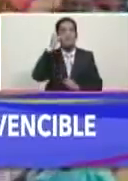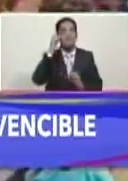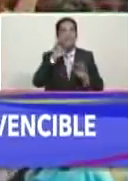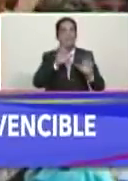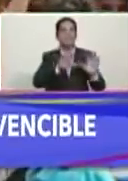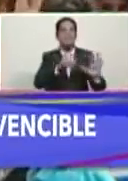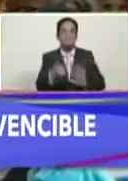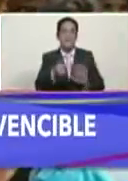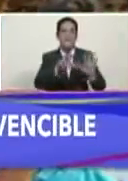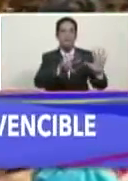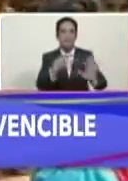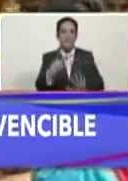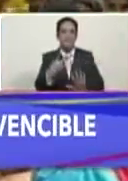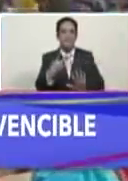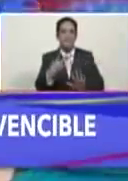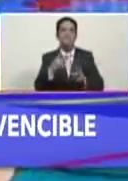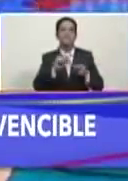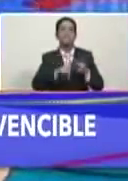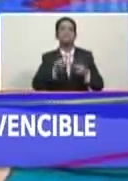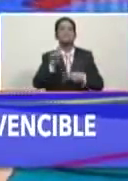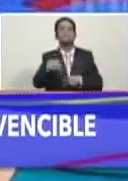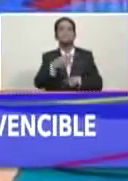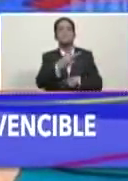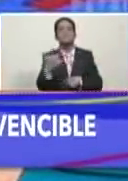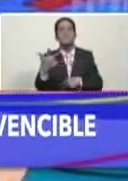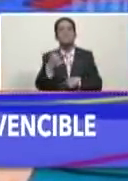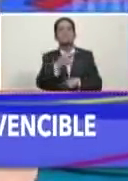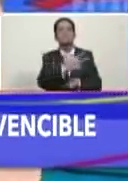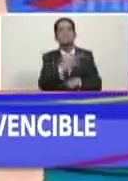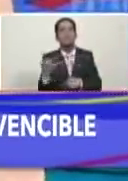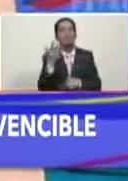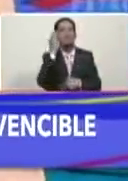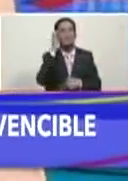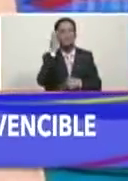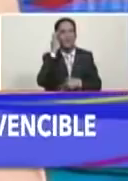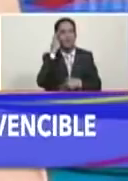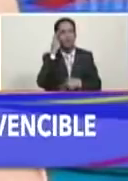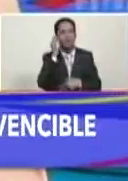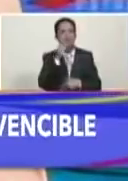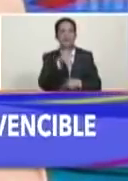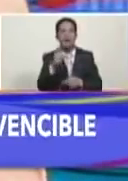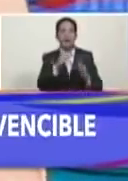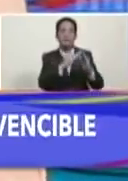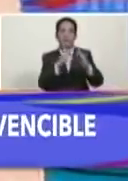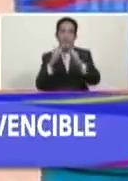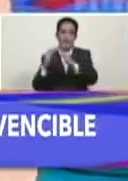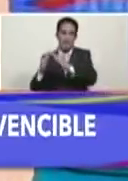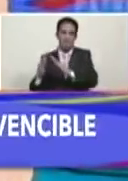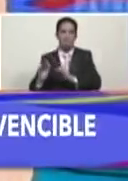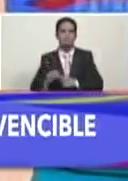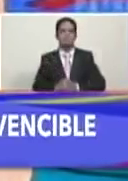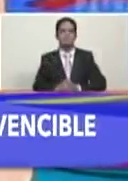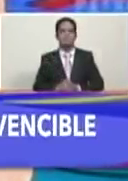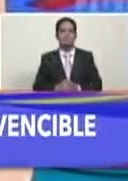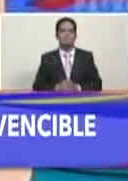de febrero y 23 y 24 de febrero, casa por casa. casa por casa,